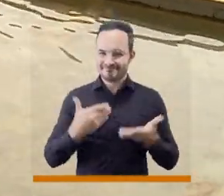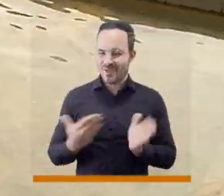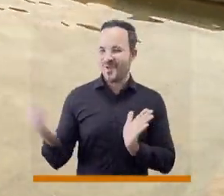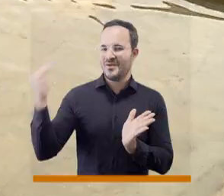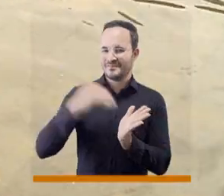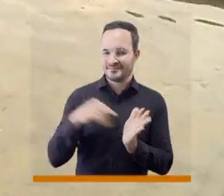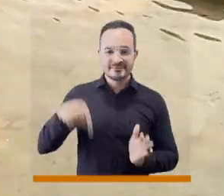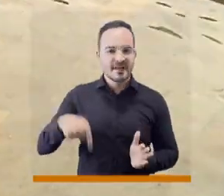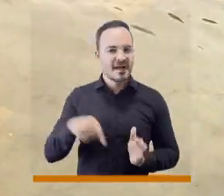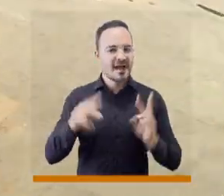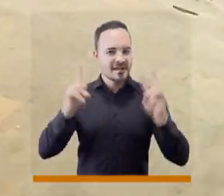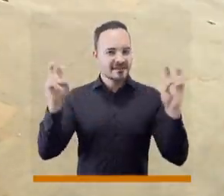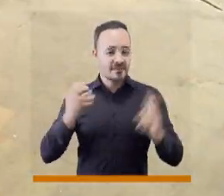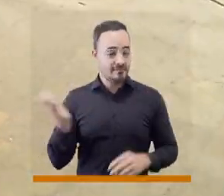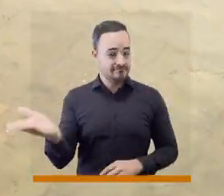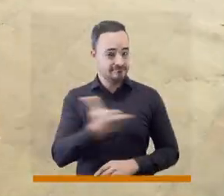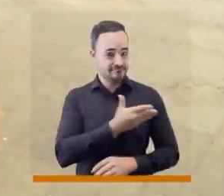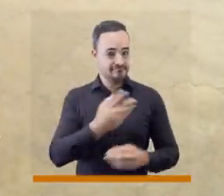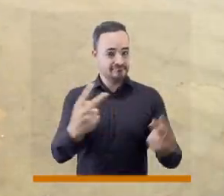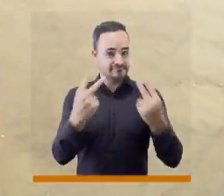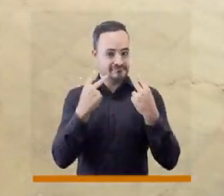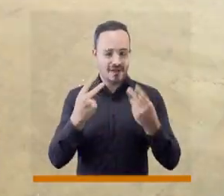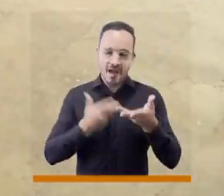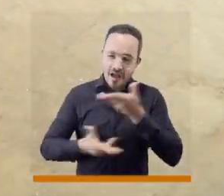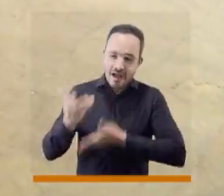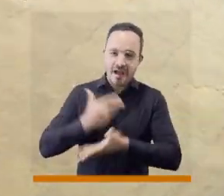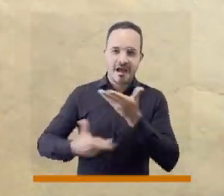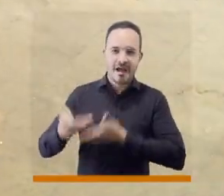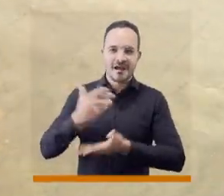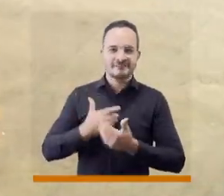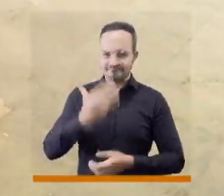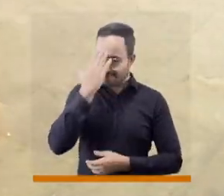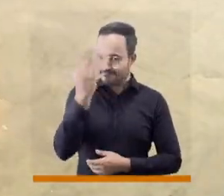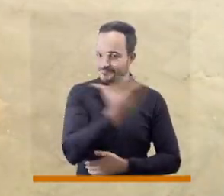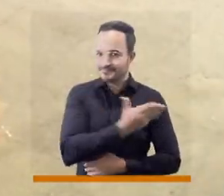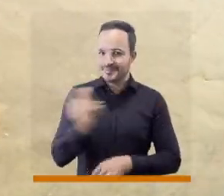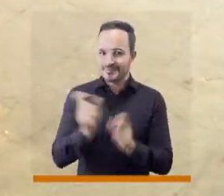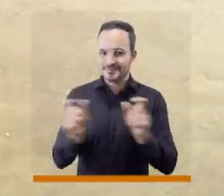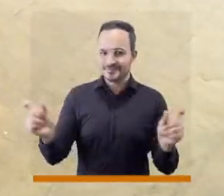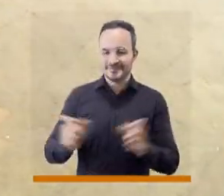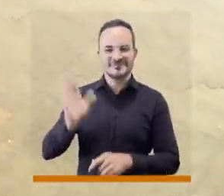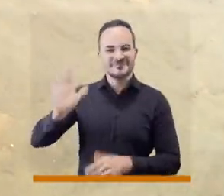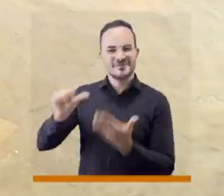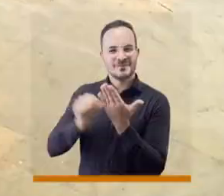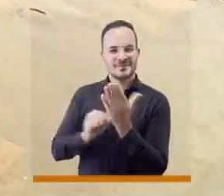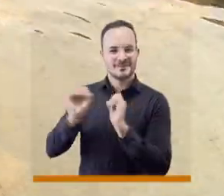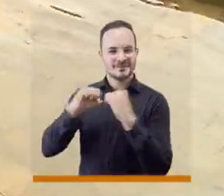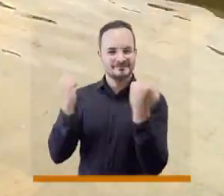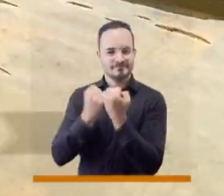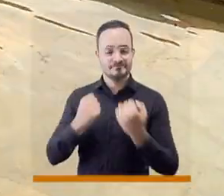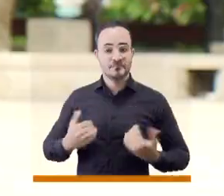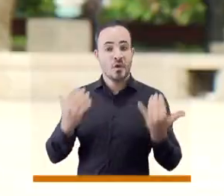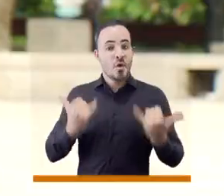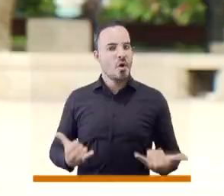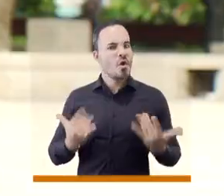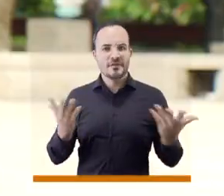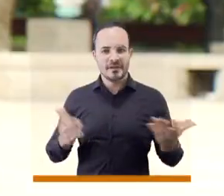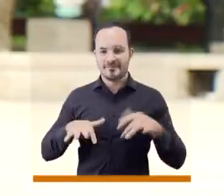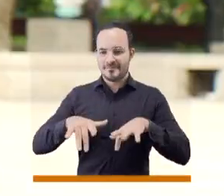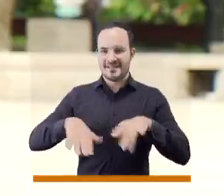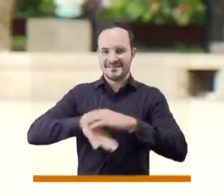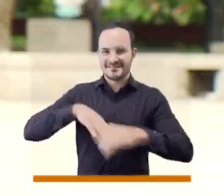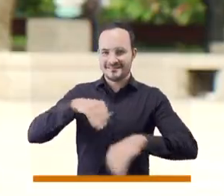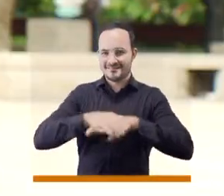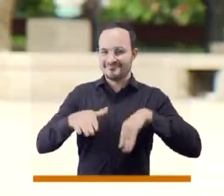bienvenidos una vez más a este su espacio de Frente a la Gente. Hoy estamos desde el Parque de los Pies Descalzos, otra vez